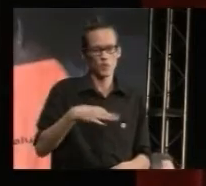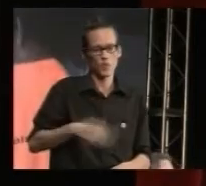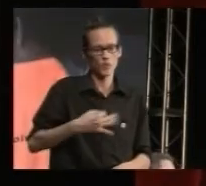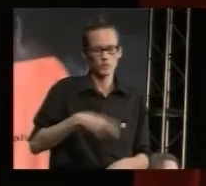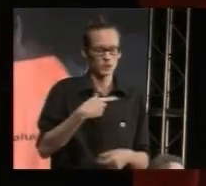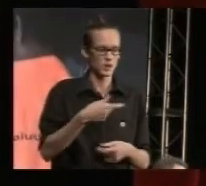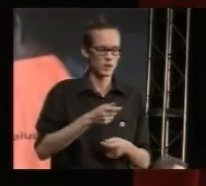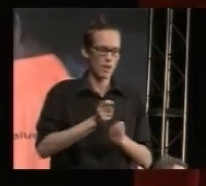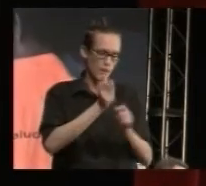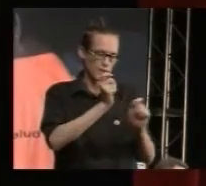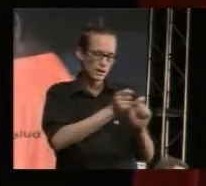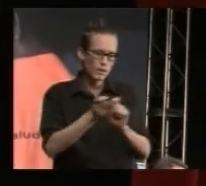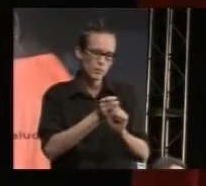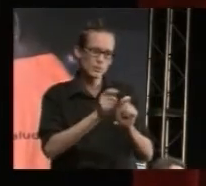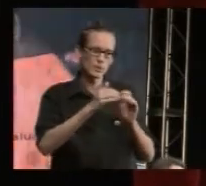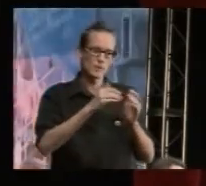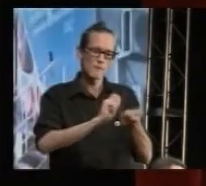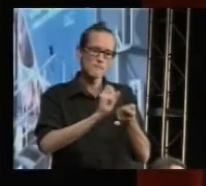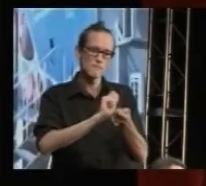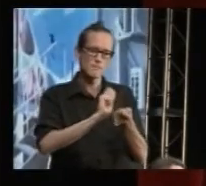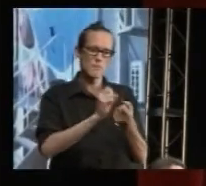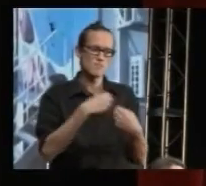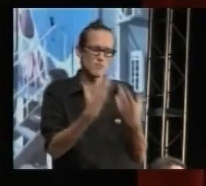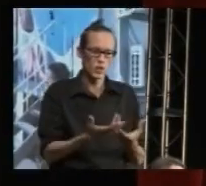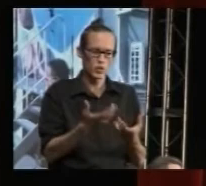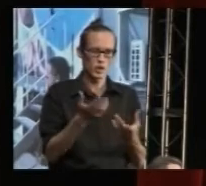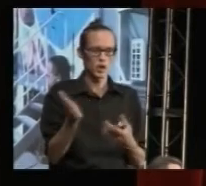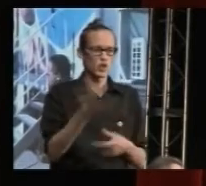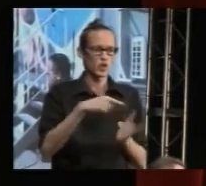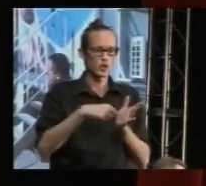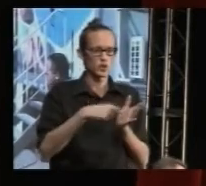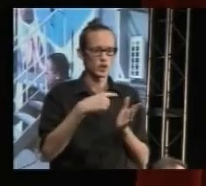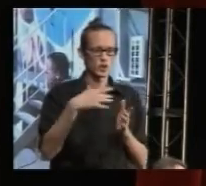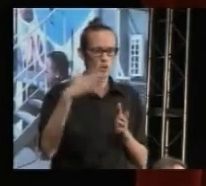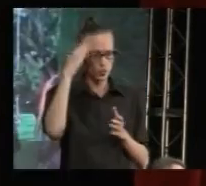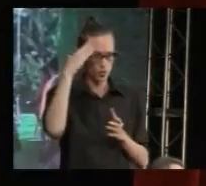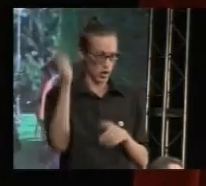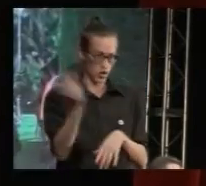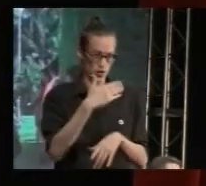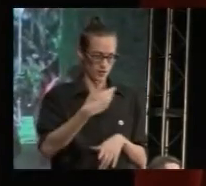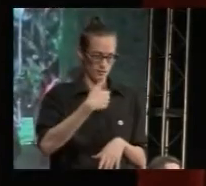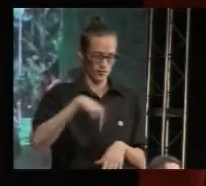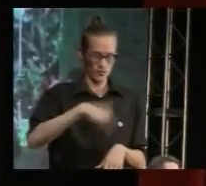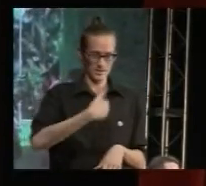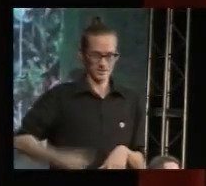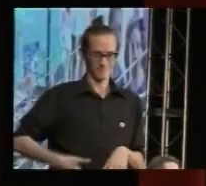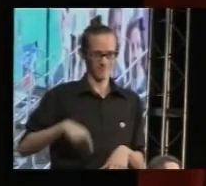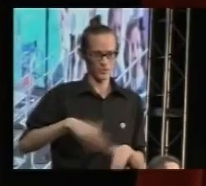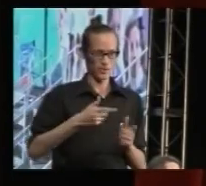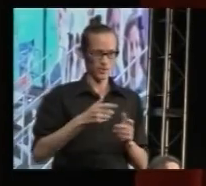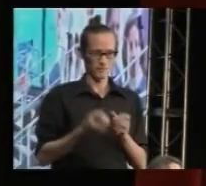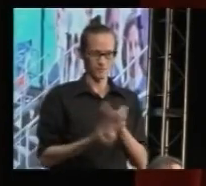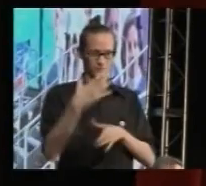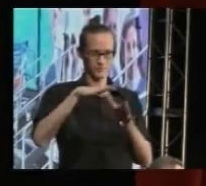centros culturales. Todos los centros culturales, excepto este teatro, han sido creados por nuestras gestiones de gobierno. Hoy ya tenemos el